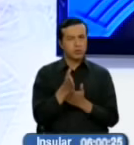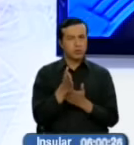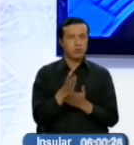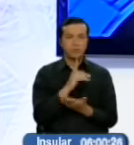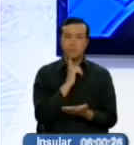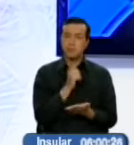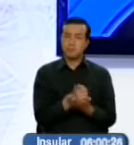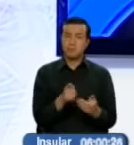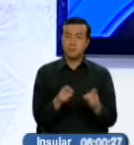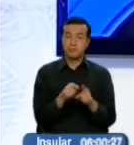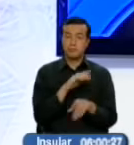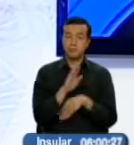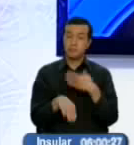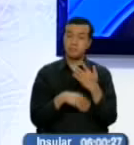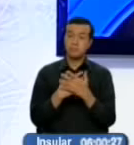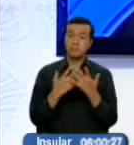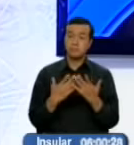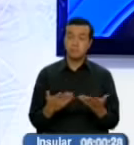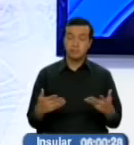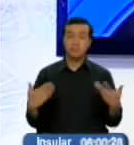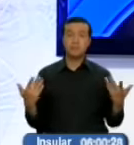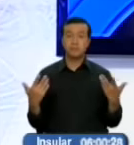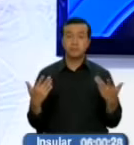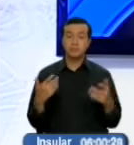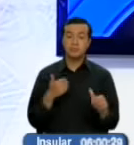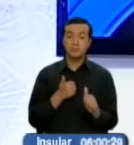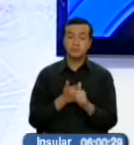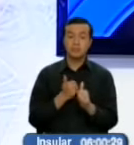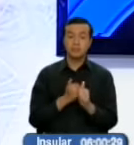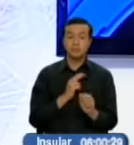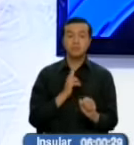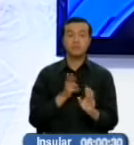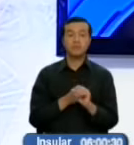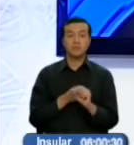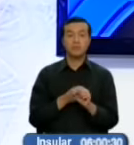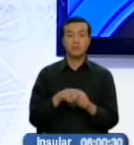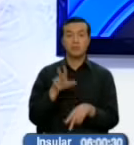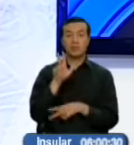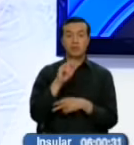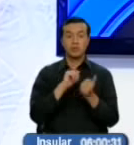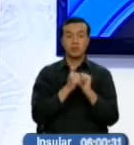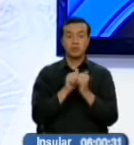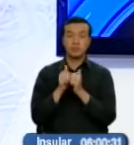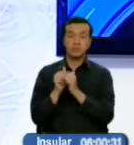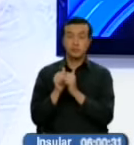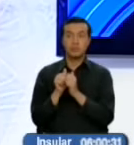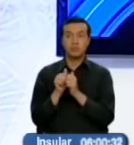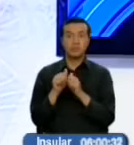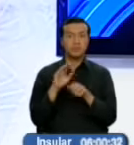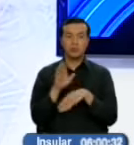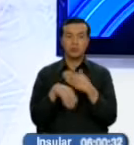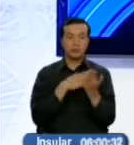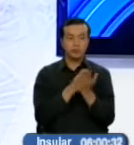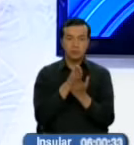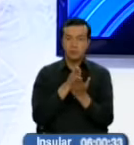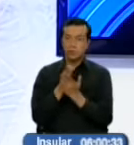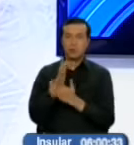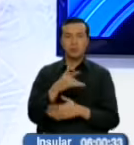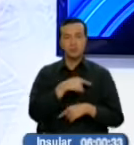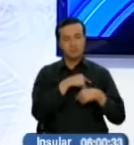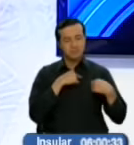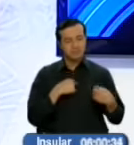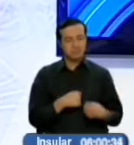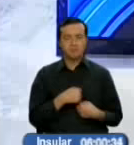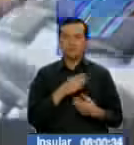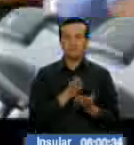supuesto también a todas las expectativas que se generan en la previa de la participación de estos tres deportistas de una misma rama y con un mismo corazón.